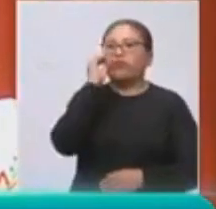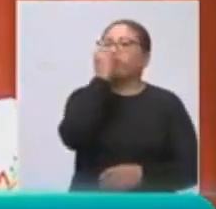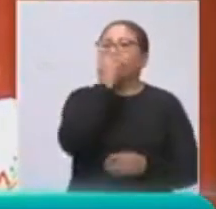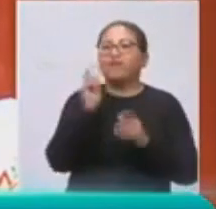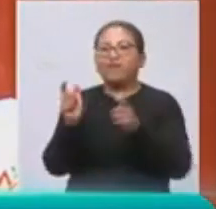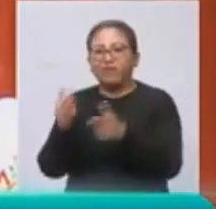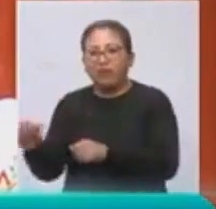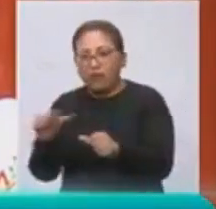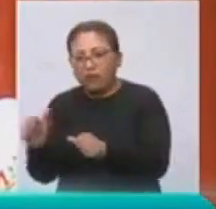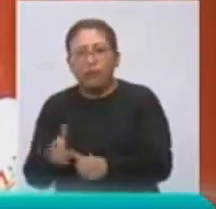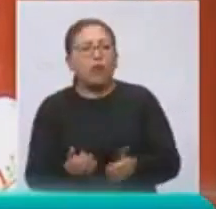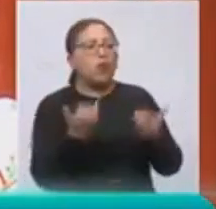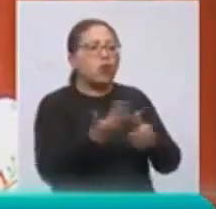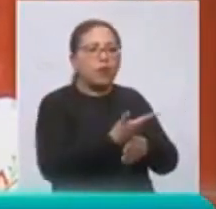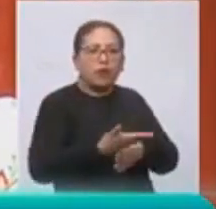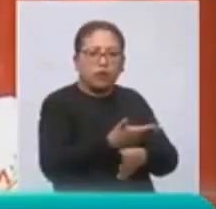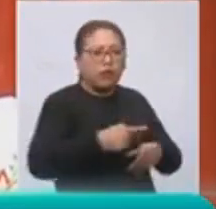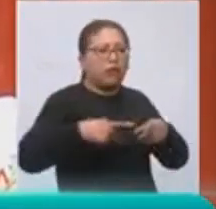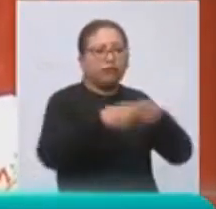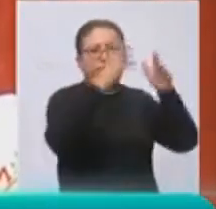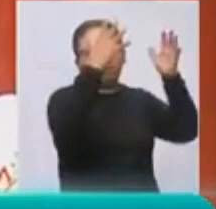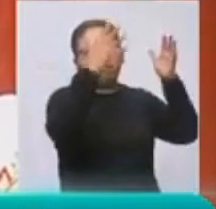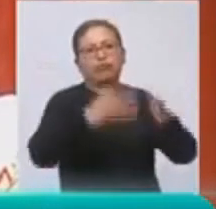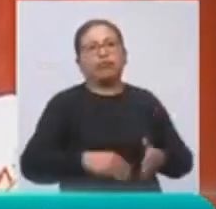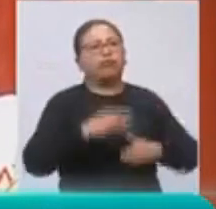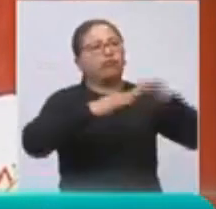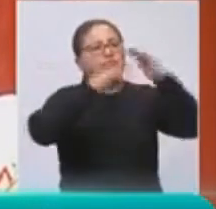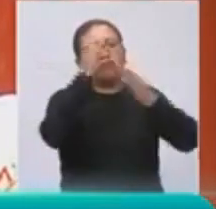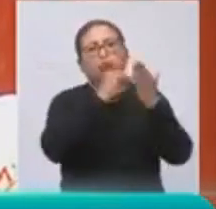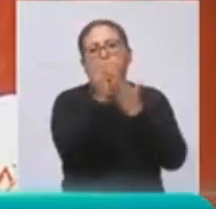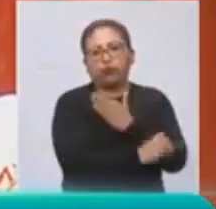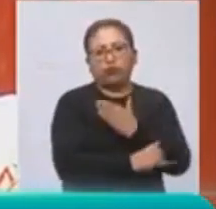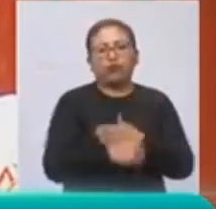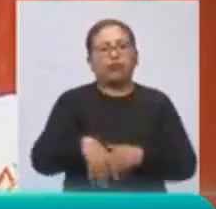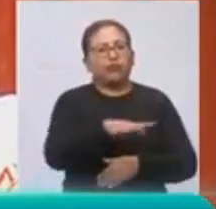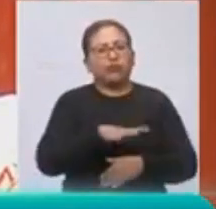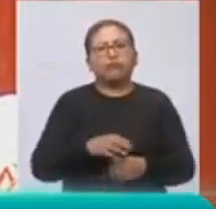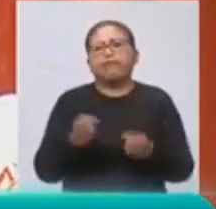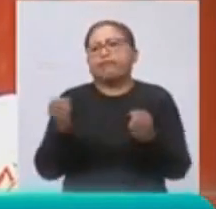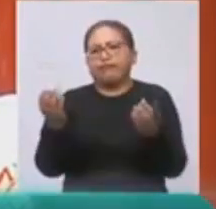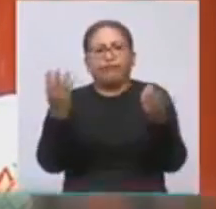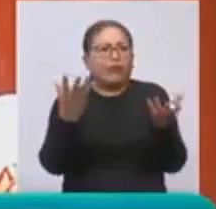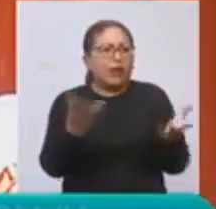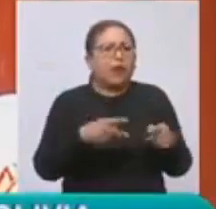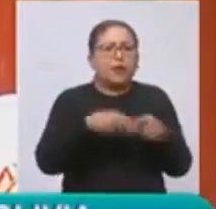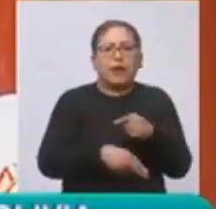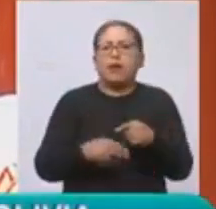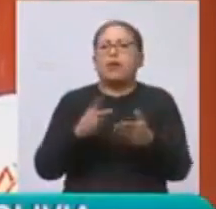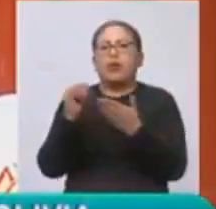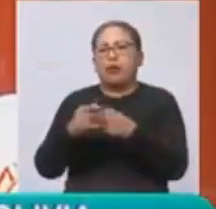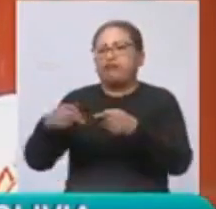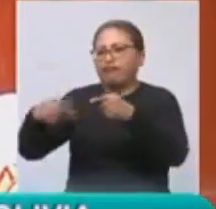ahora estamos compartiendo con ustedes la inauguración de dos obras acá en Patcaya. Todavía hay mucho por entregar, hay mucho